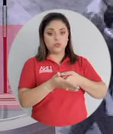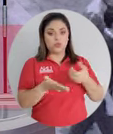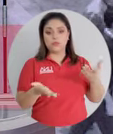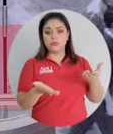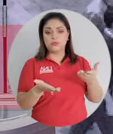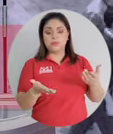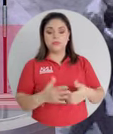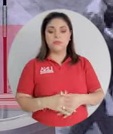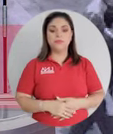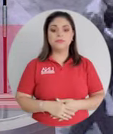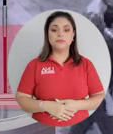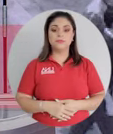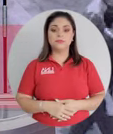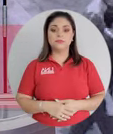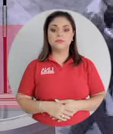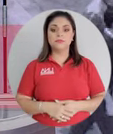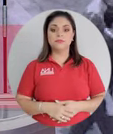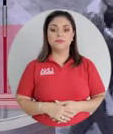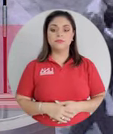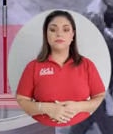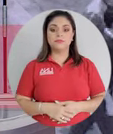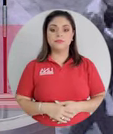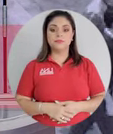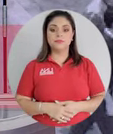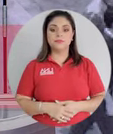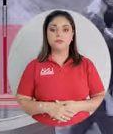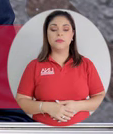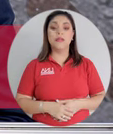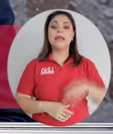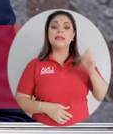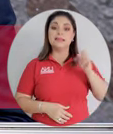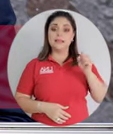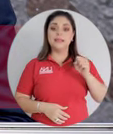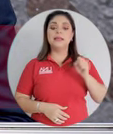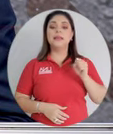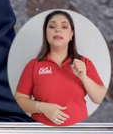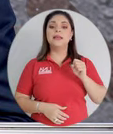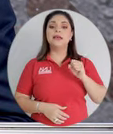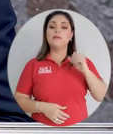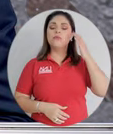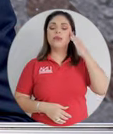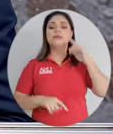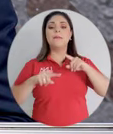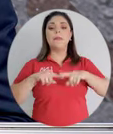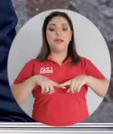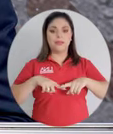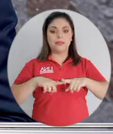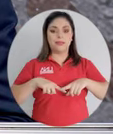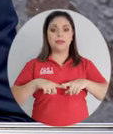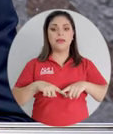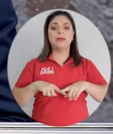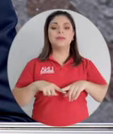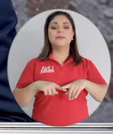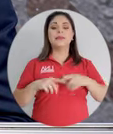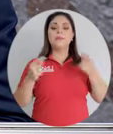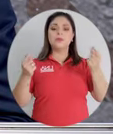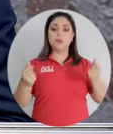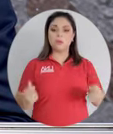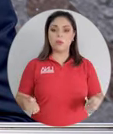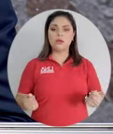sea, definitivamente hay una urgencia en resolver esta situación. Sí, por todo lado que uno lo vea, desde la